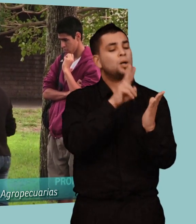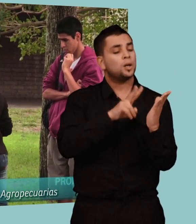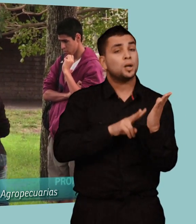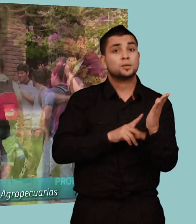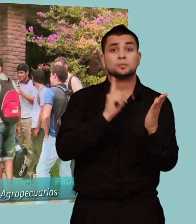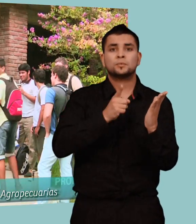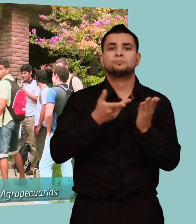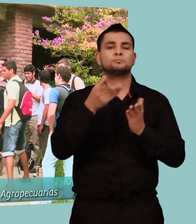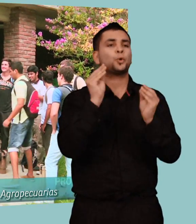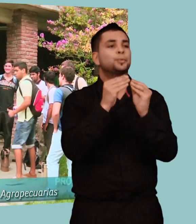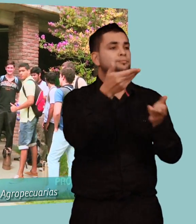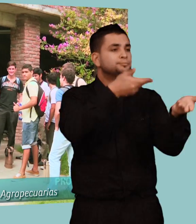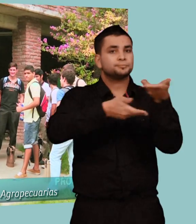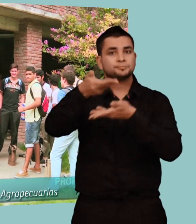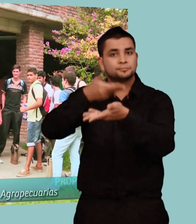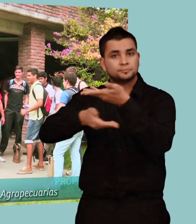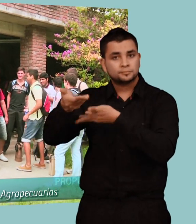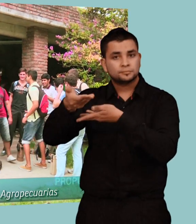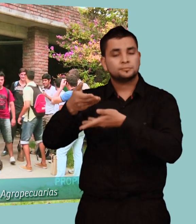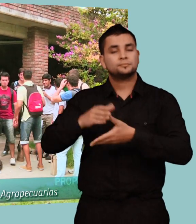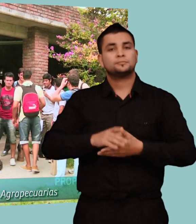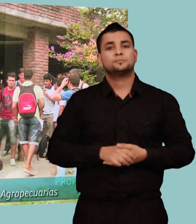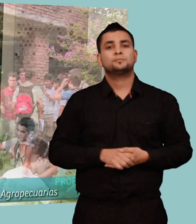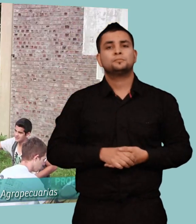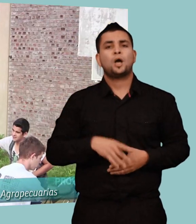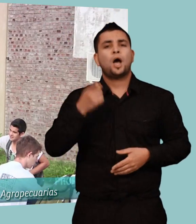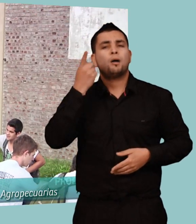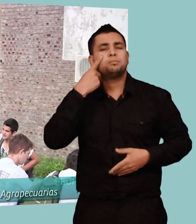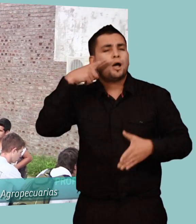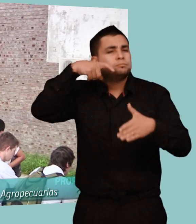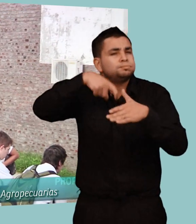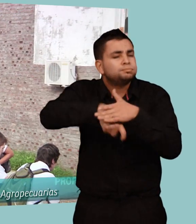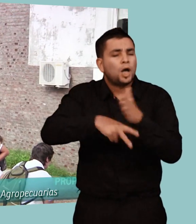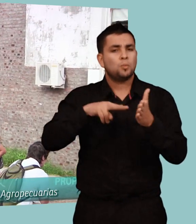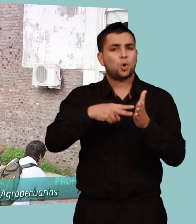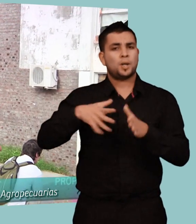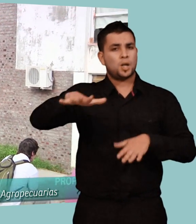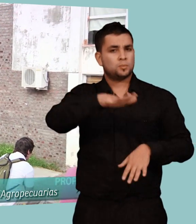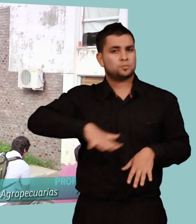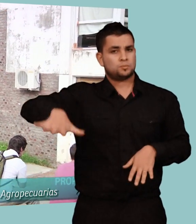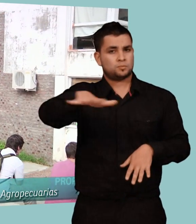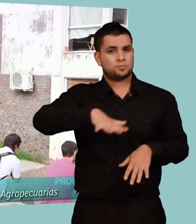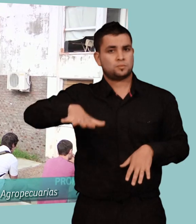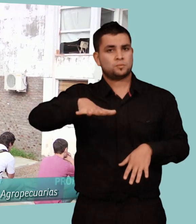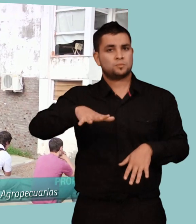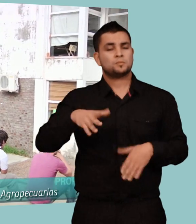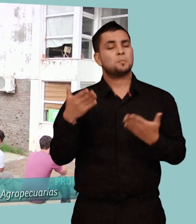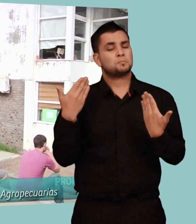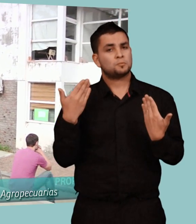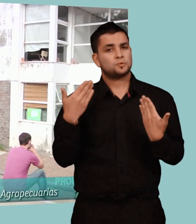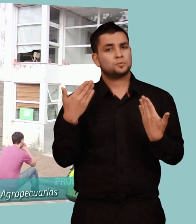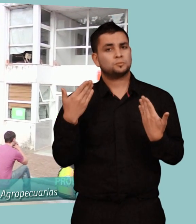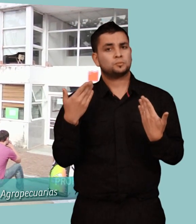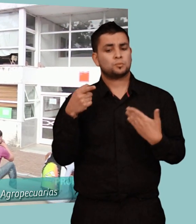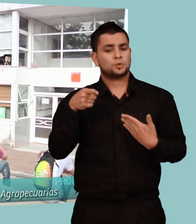leer los libros, sino también por compartir con sus compañeros y conocer adecuadamente cuáles son las problemáticas de la comunidad y tratar